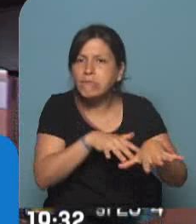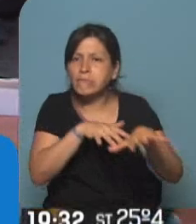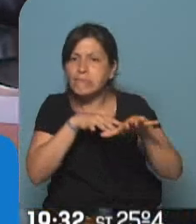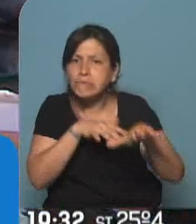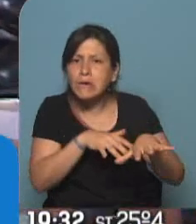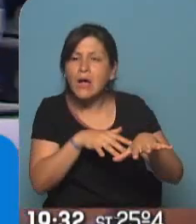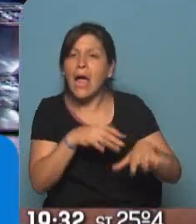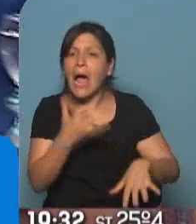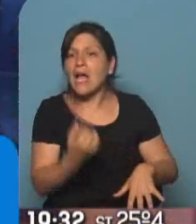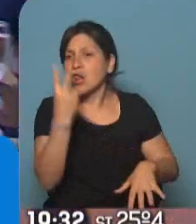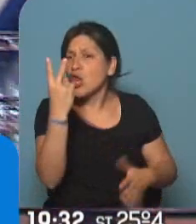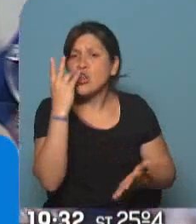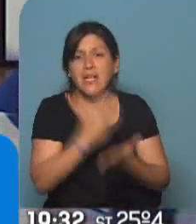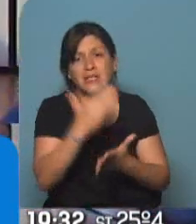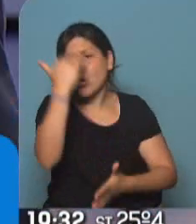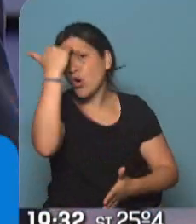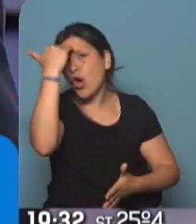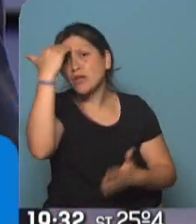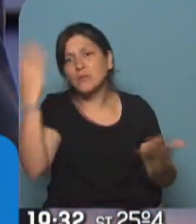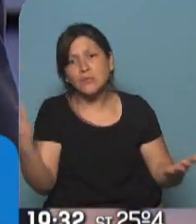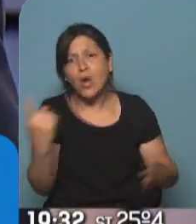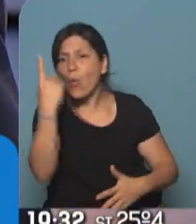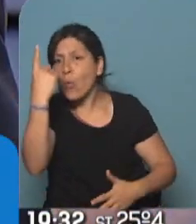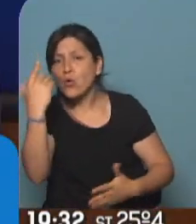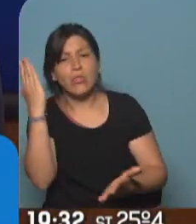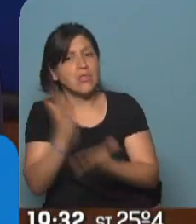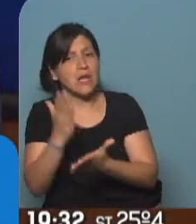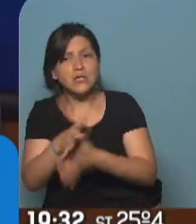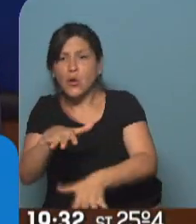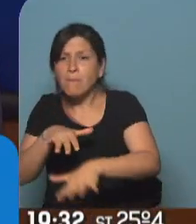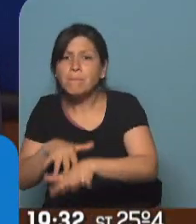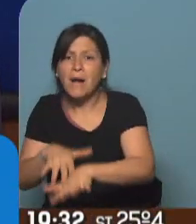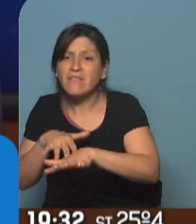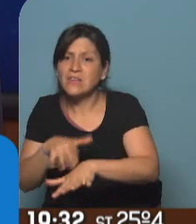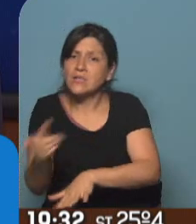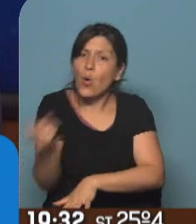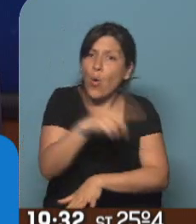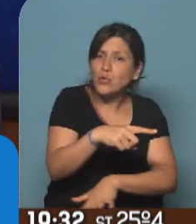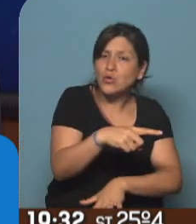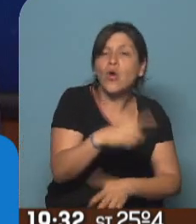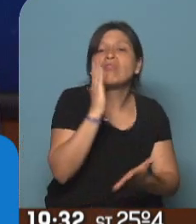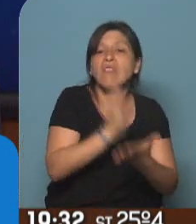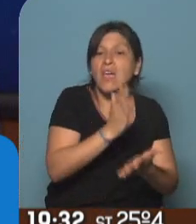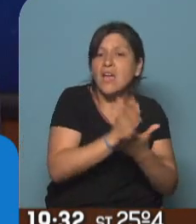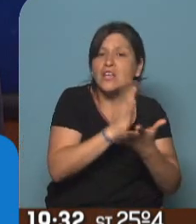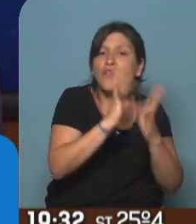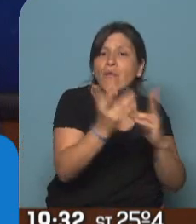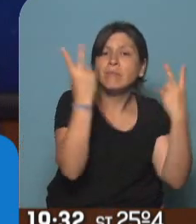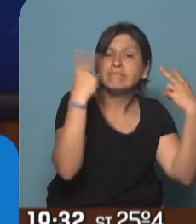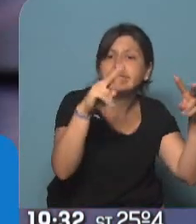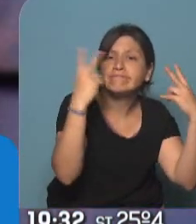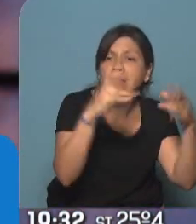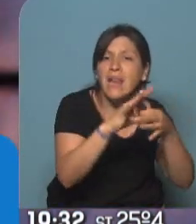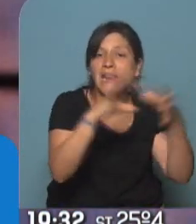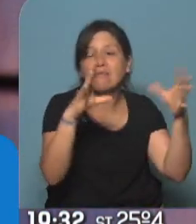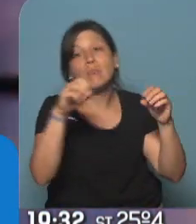derechos constitucionales que conviven ahí el de manifestación y el derecho a circular libremente por el país por eso lo que ocurrió hoy en